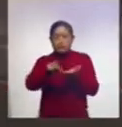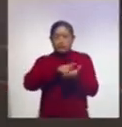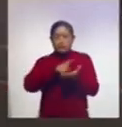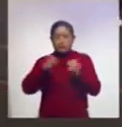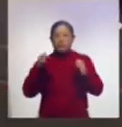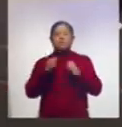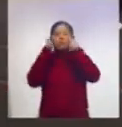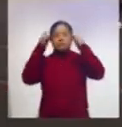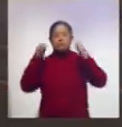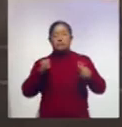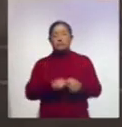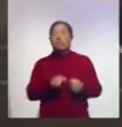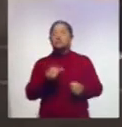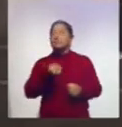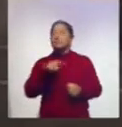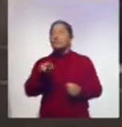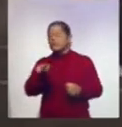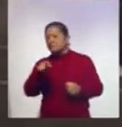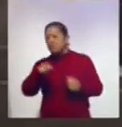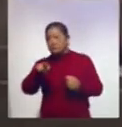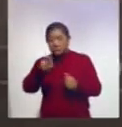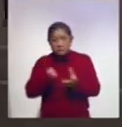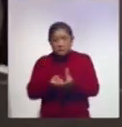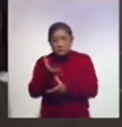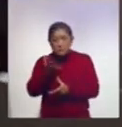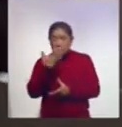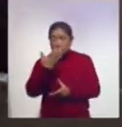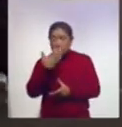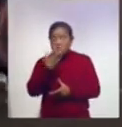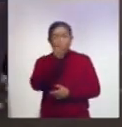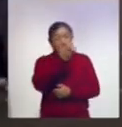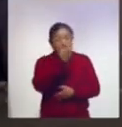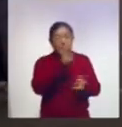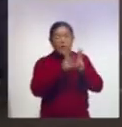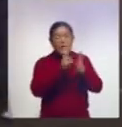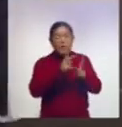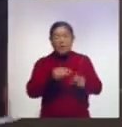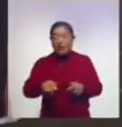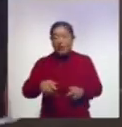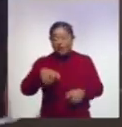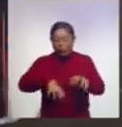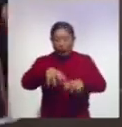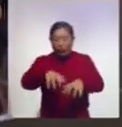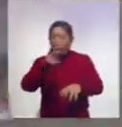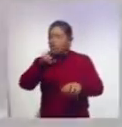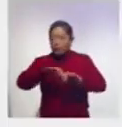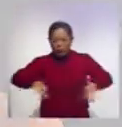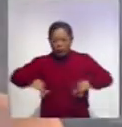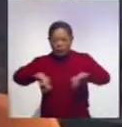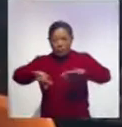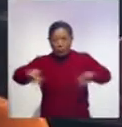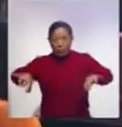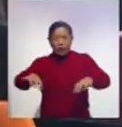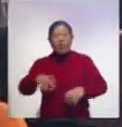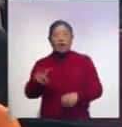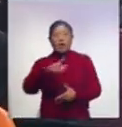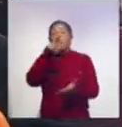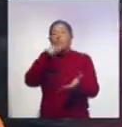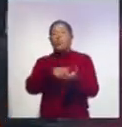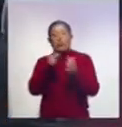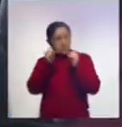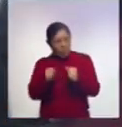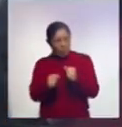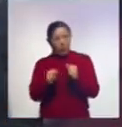emergencias, poder evacuar de la mejor manera, que para eso son estas pláticas, colocarse en lugares seguros. Adicional a